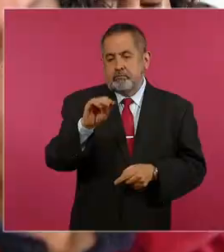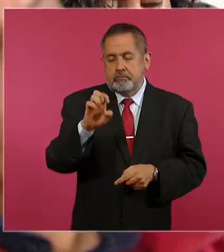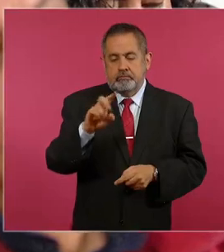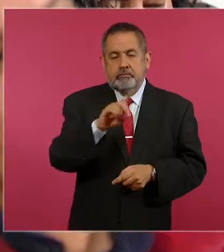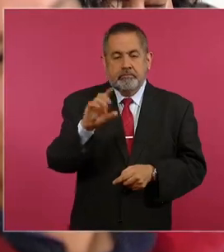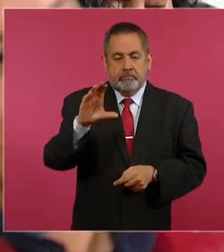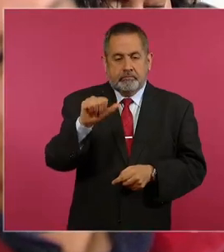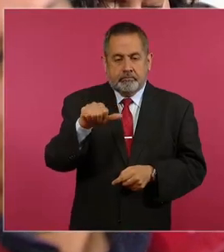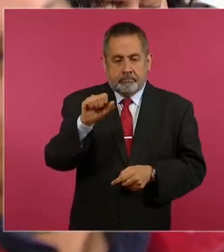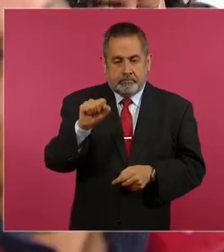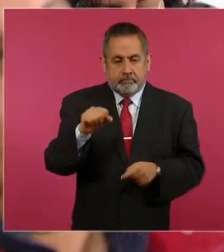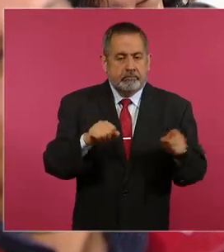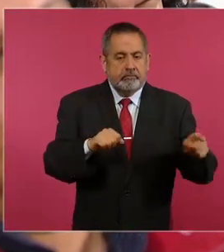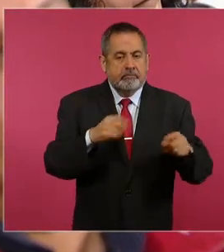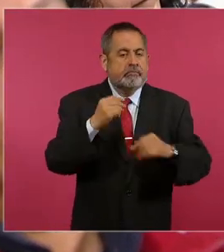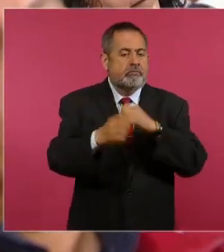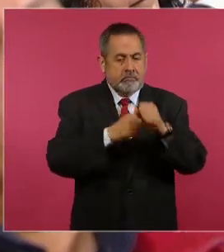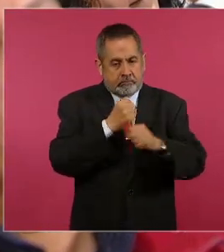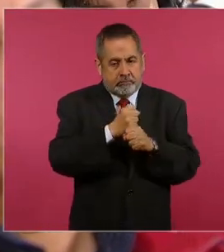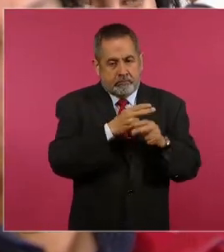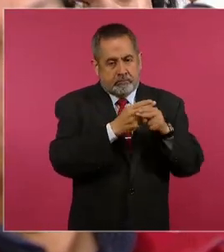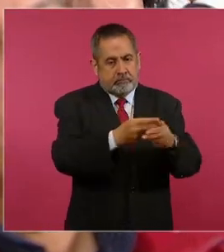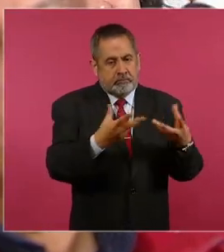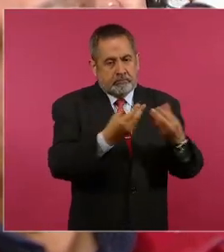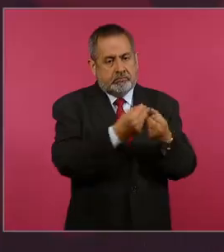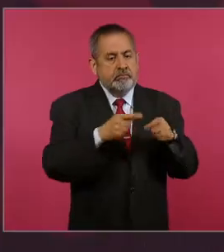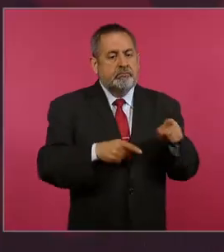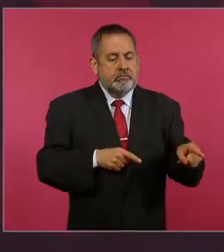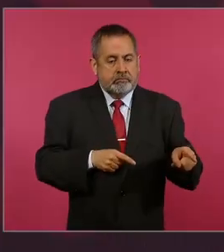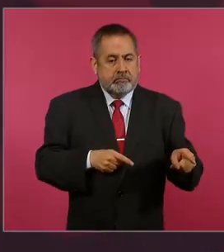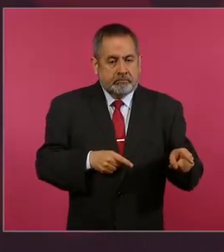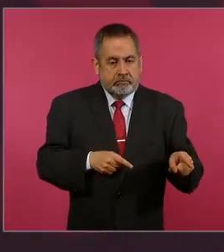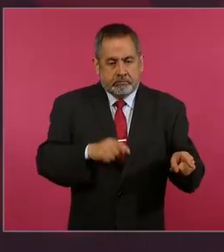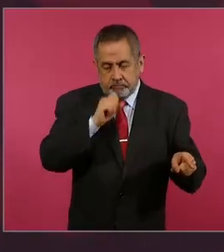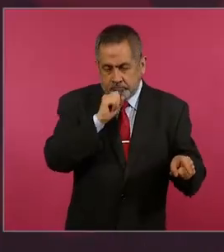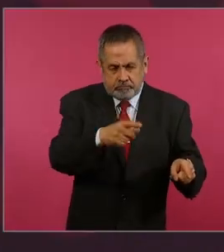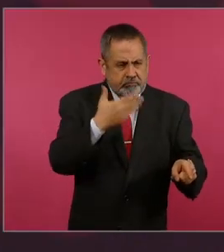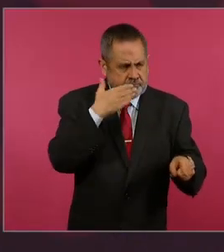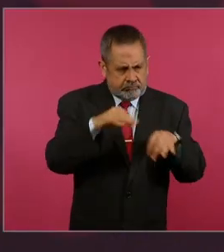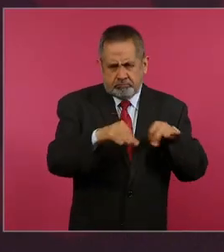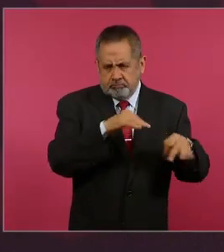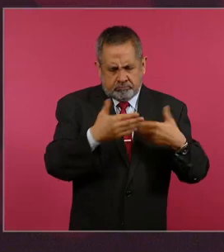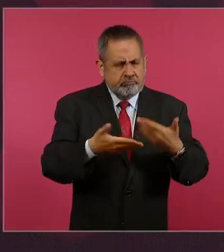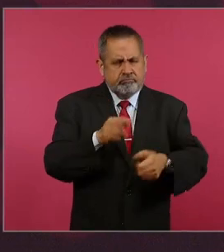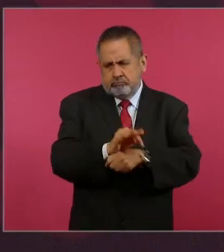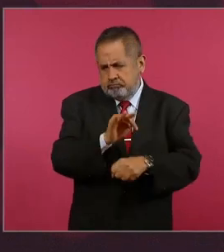Casas, que tienen mucho tiempo. Además, haciendo muy buen trabajo.